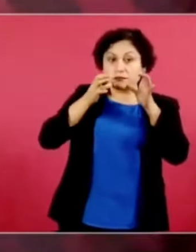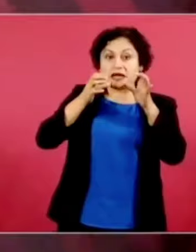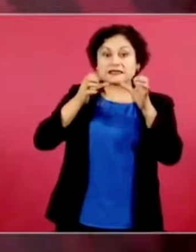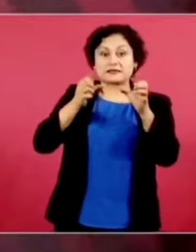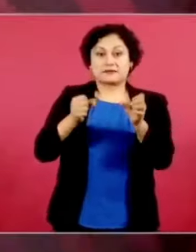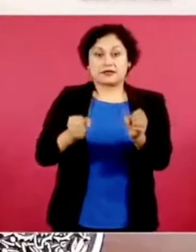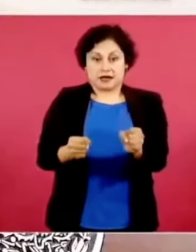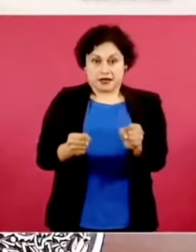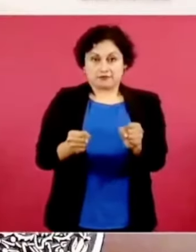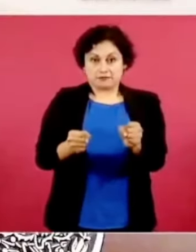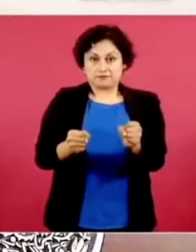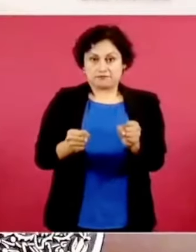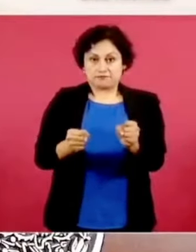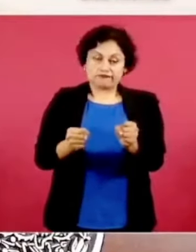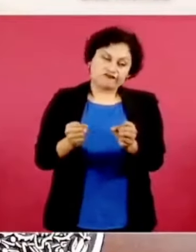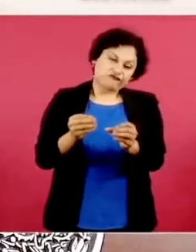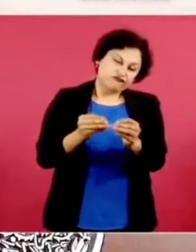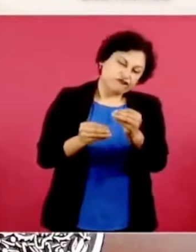de la República